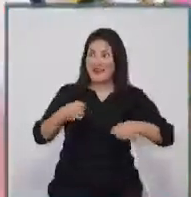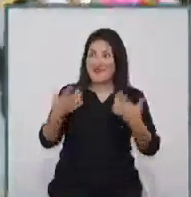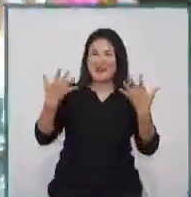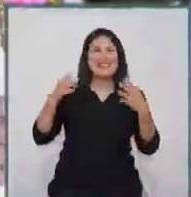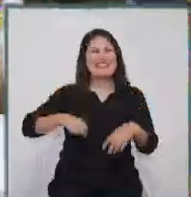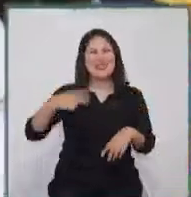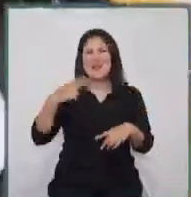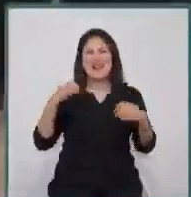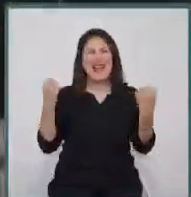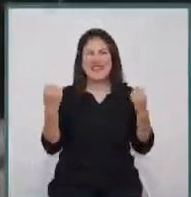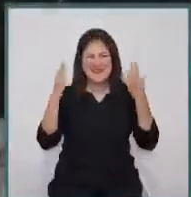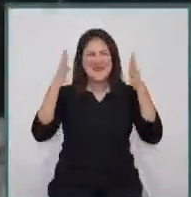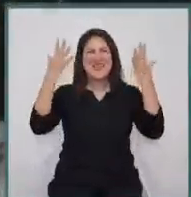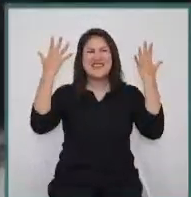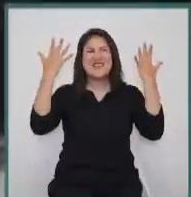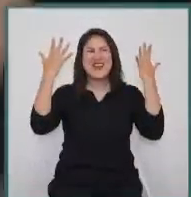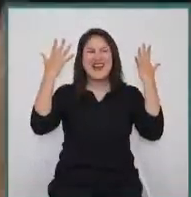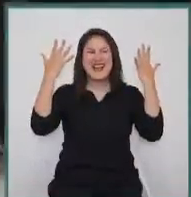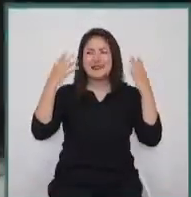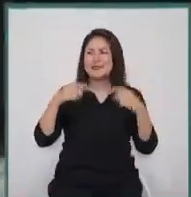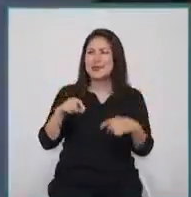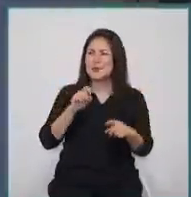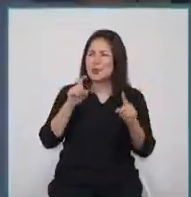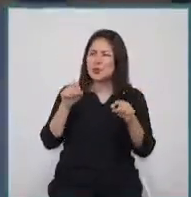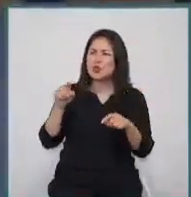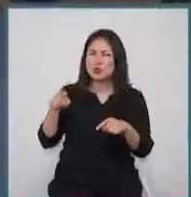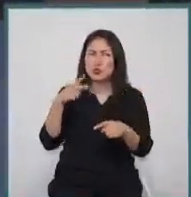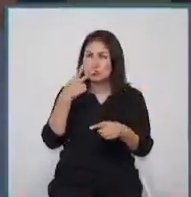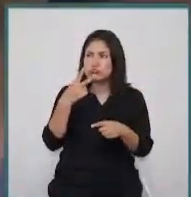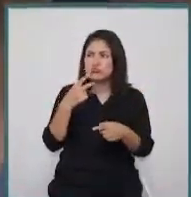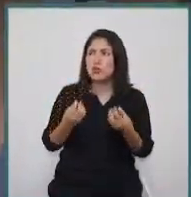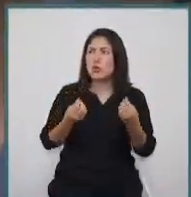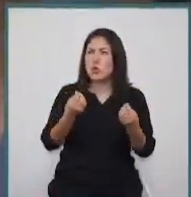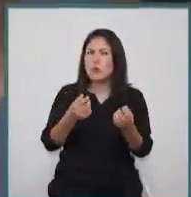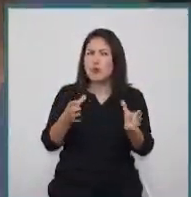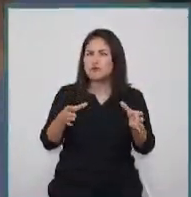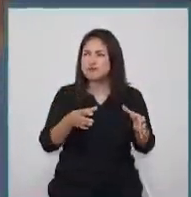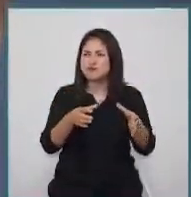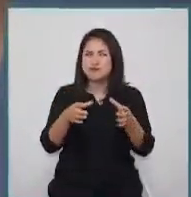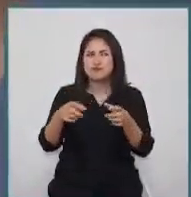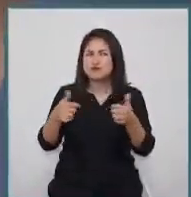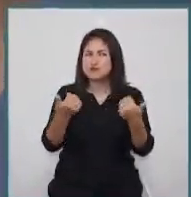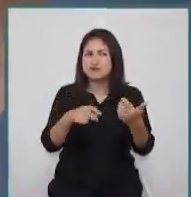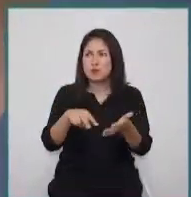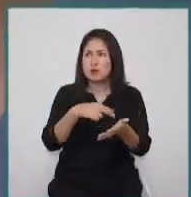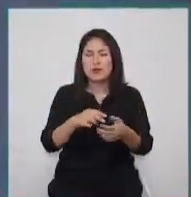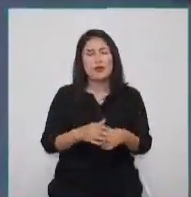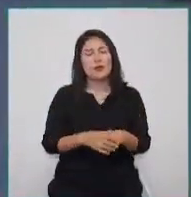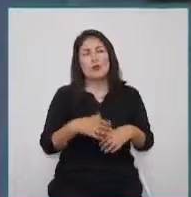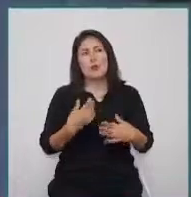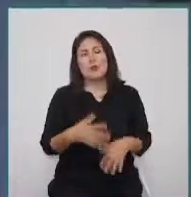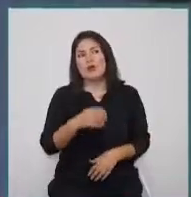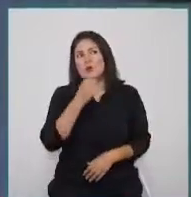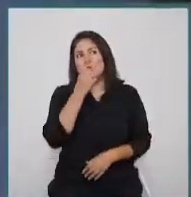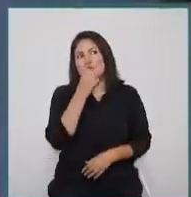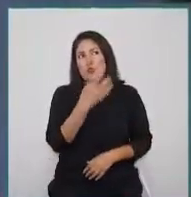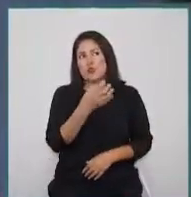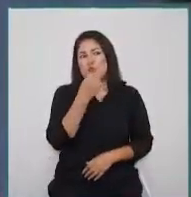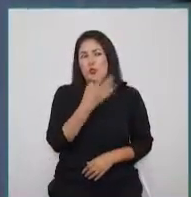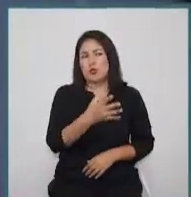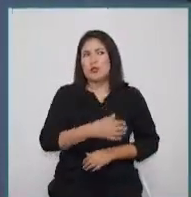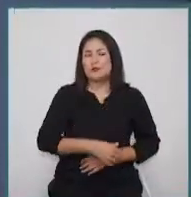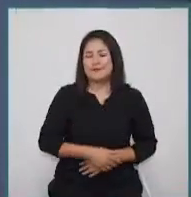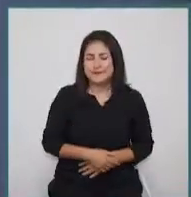el Wailers! ¡Que viva Huancayo también! ¡Que viva Huancayo! ¿Qué le parece esta presentación de todas las compañías de Wailers? No, excelente, excelente